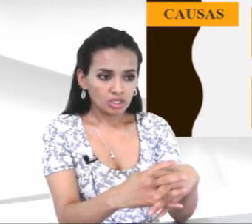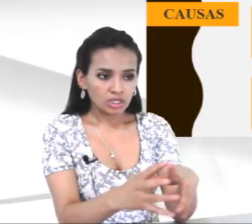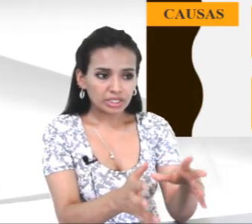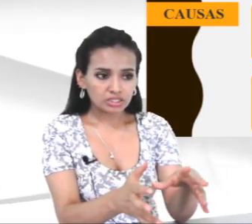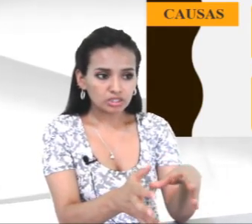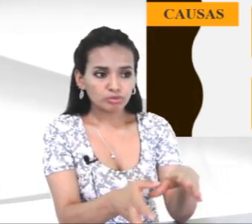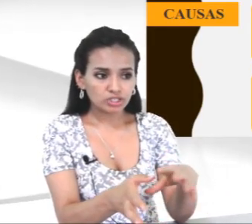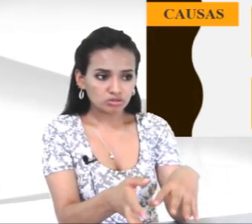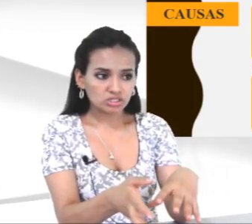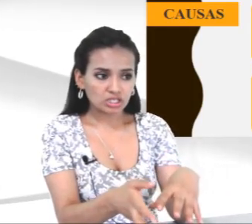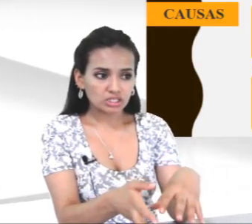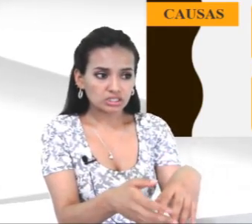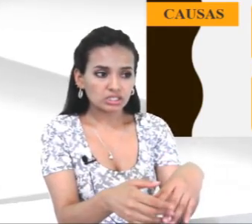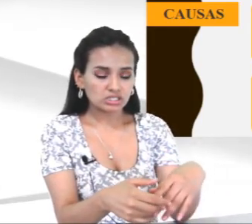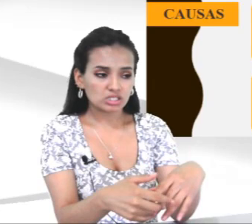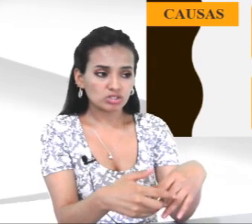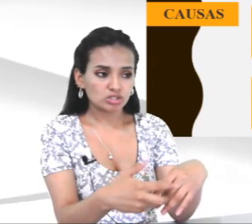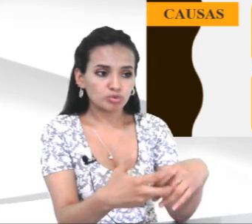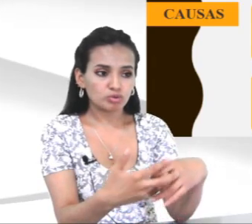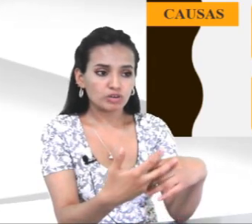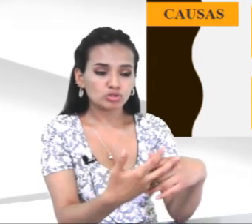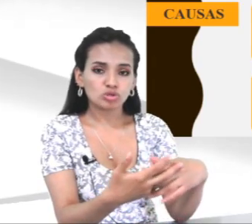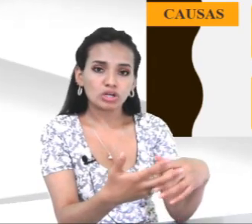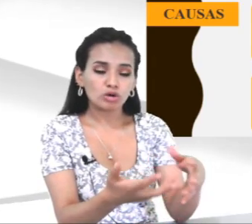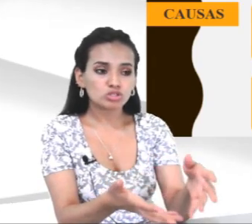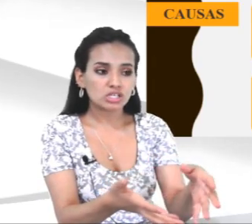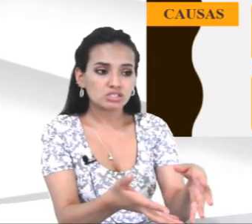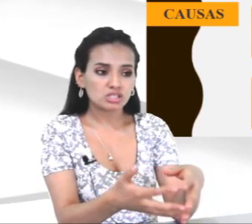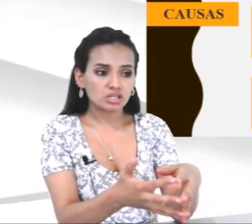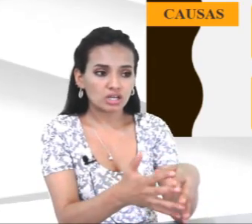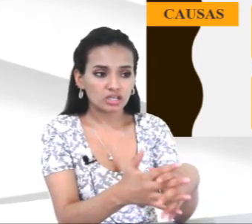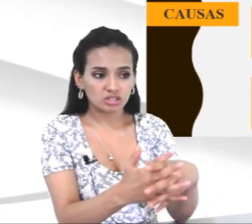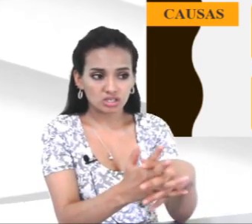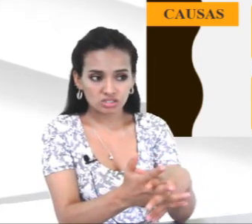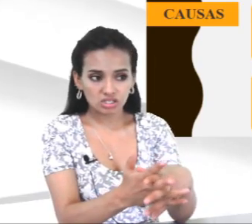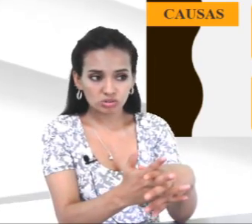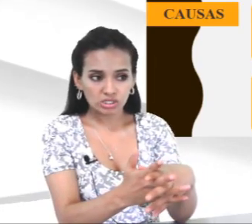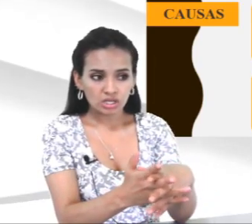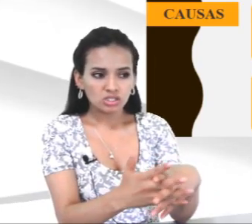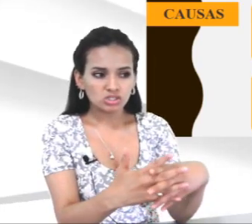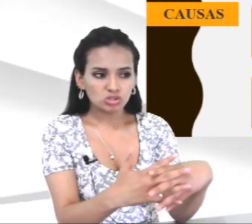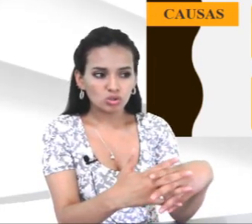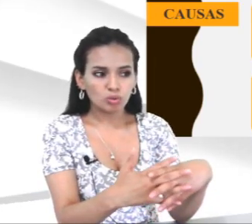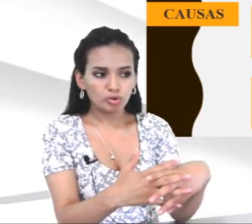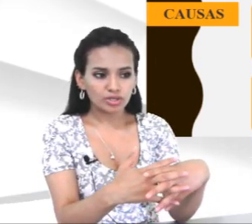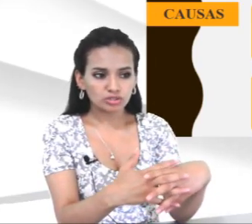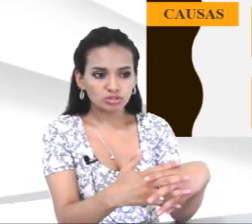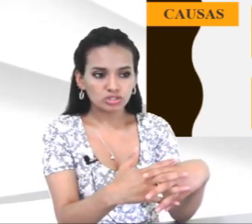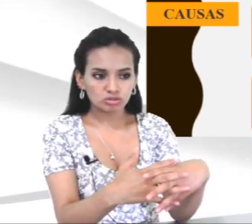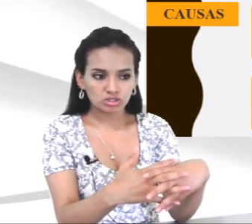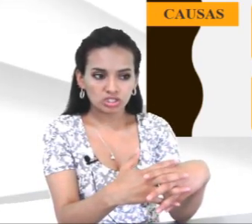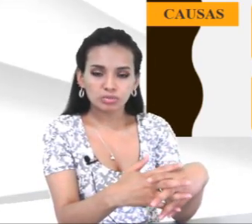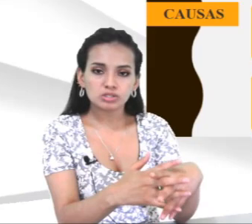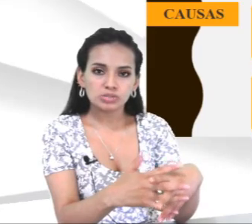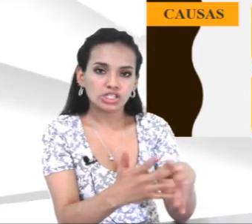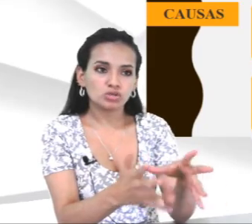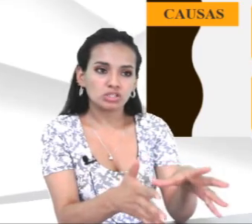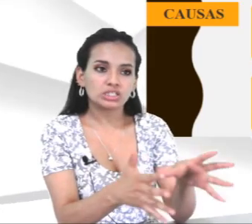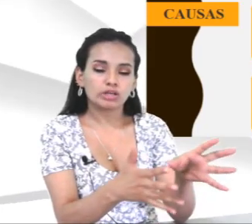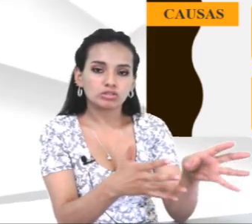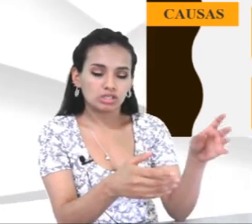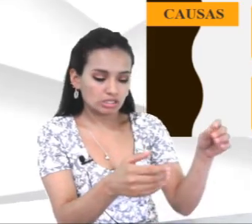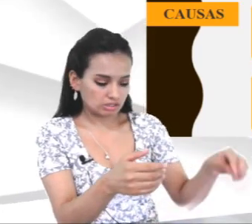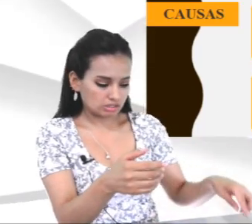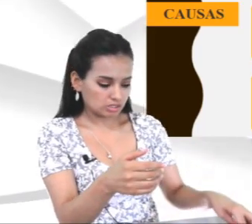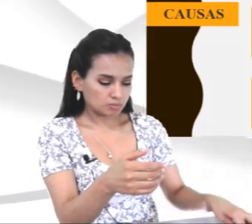para tener poblaciones sanas es necesario que se promueva no sólo la ausencia de agentes externos sino poblaciones y ecosistemas bien